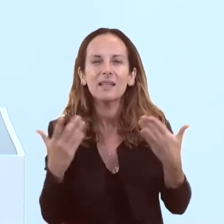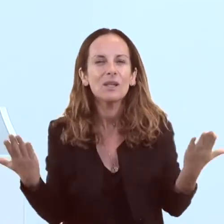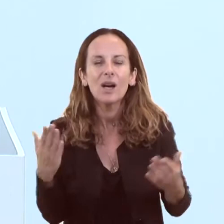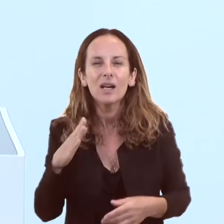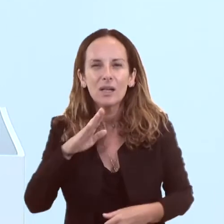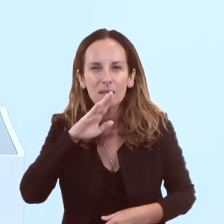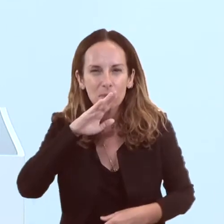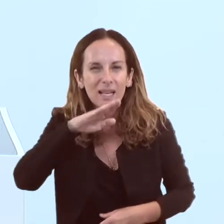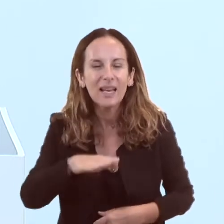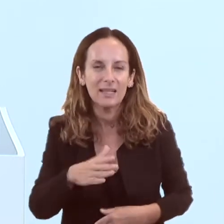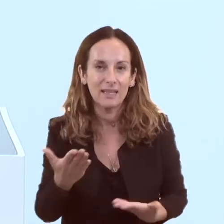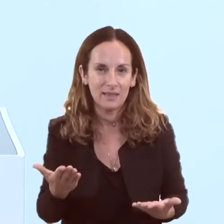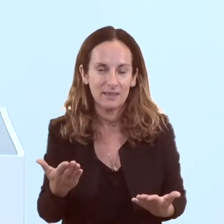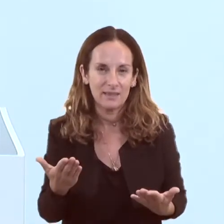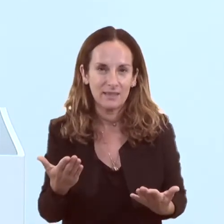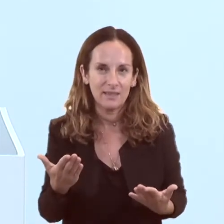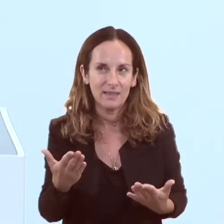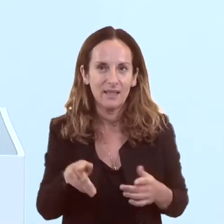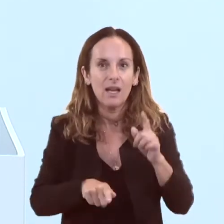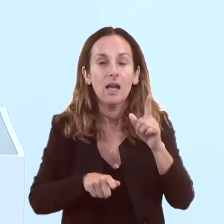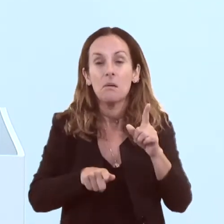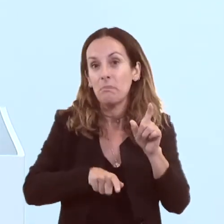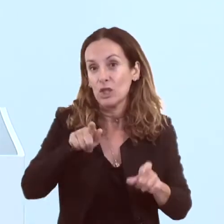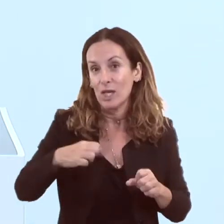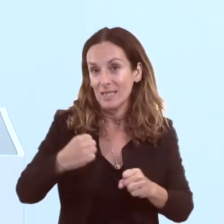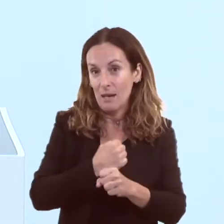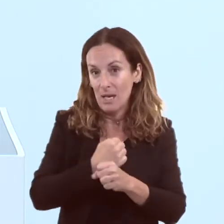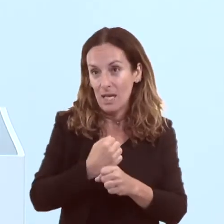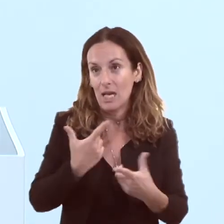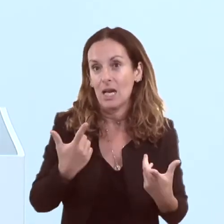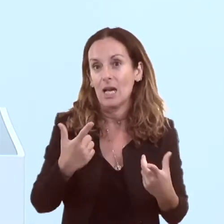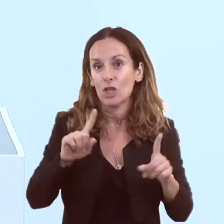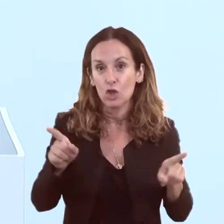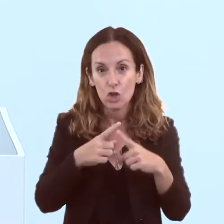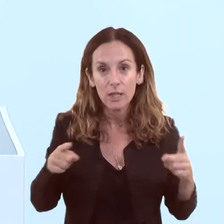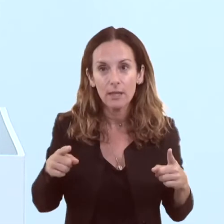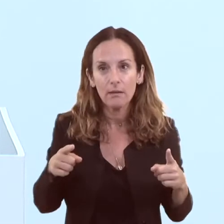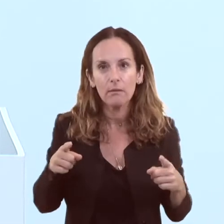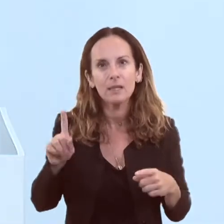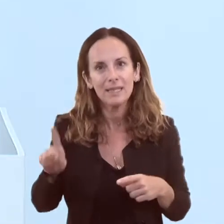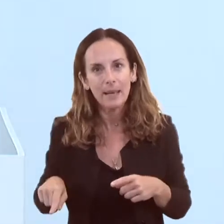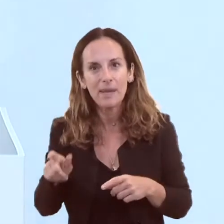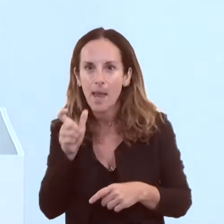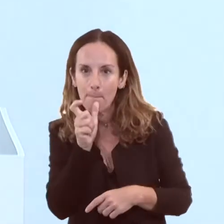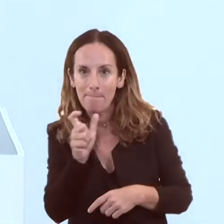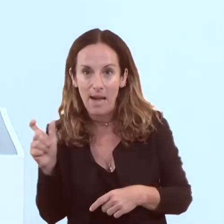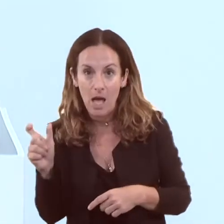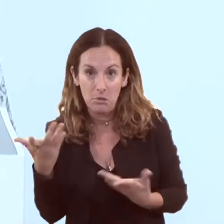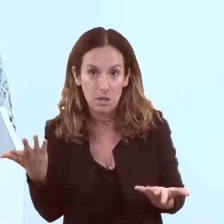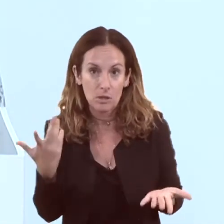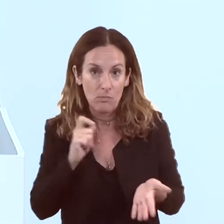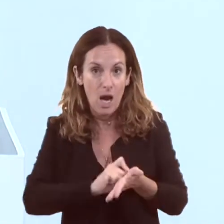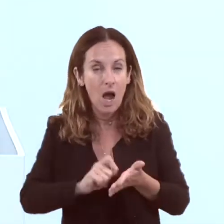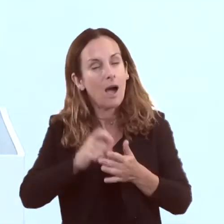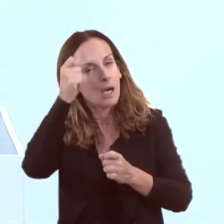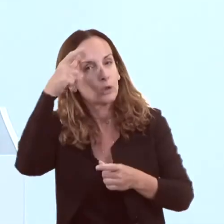los que trabajamos con pala con sonidos con sonidos musicales y con y con palabras los autores de canciones